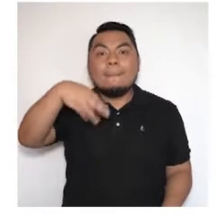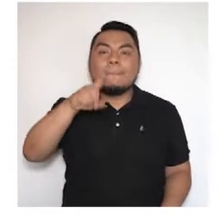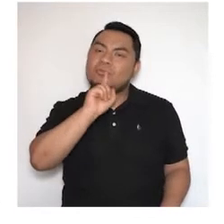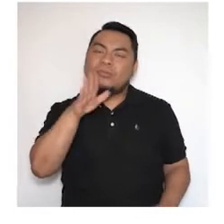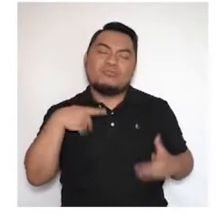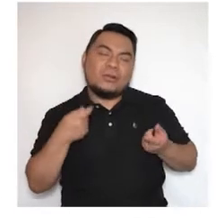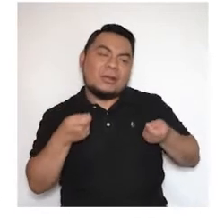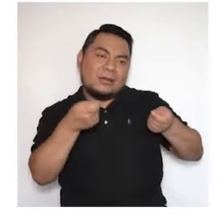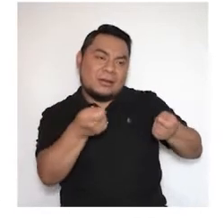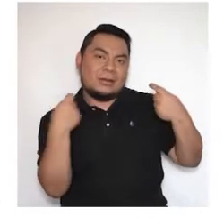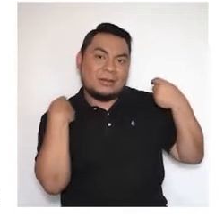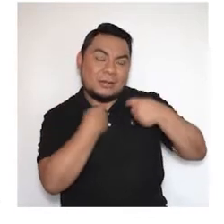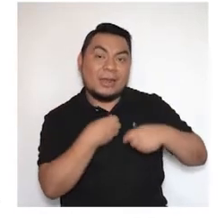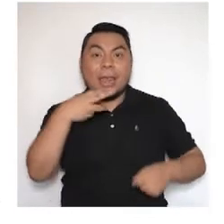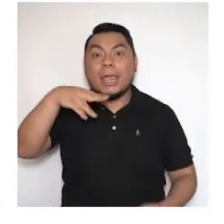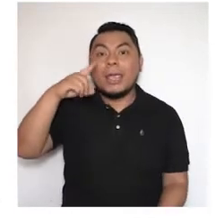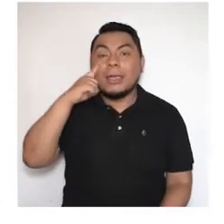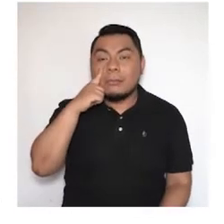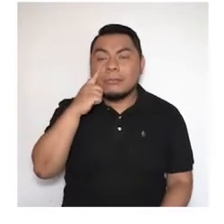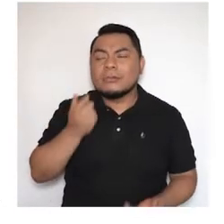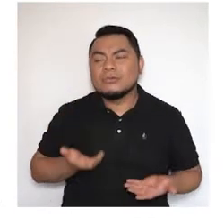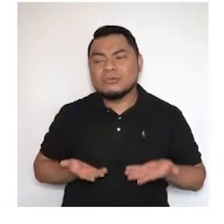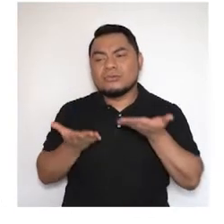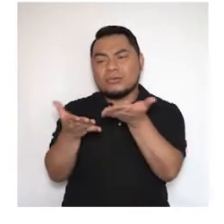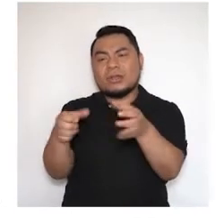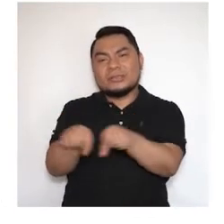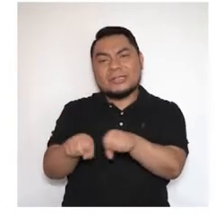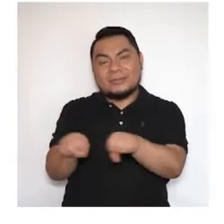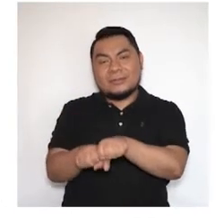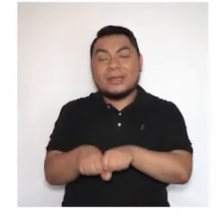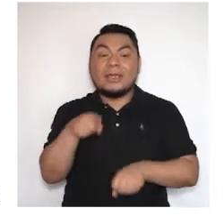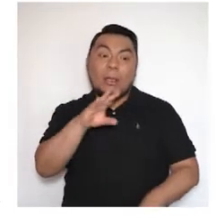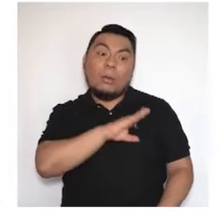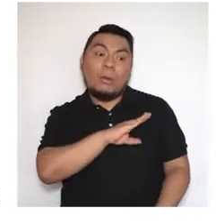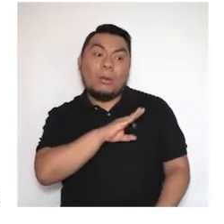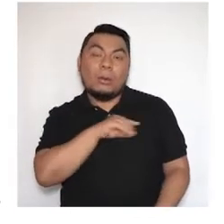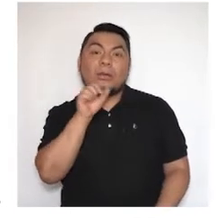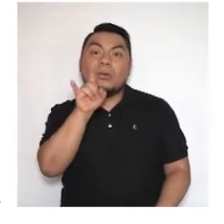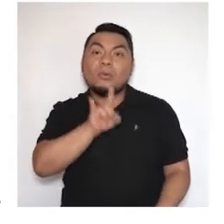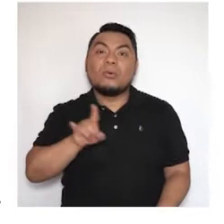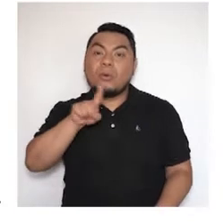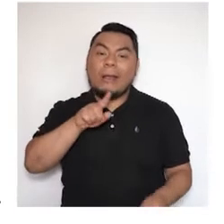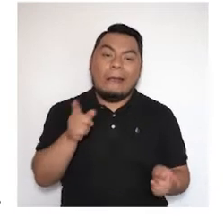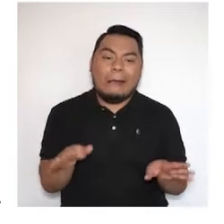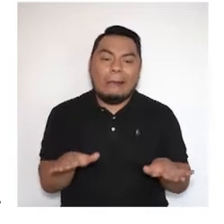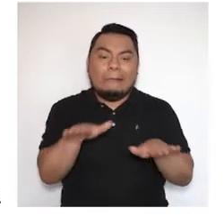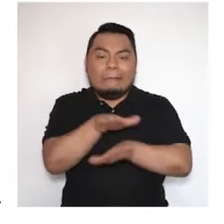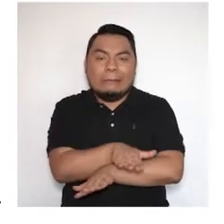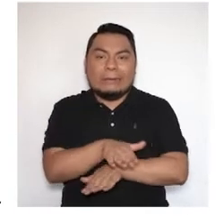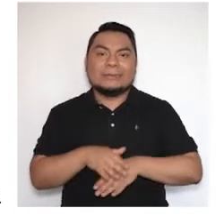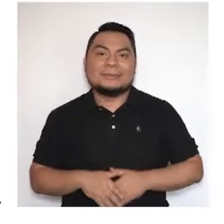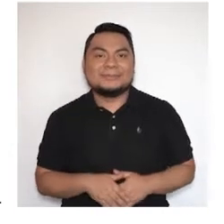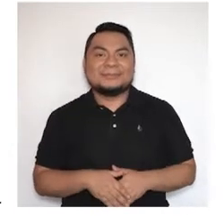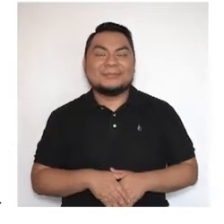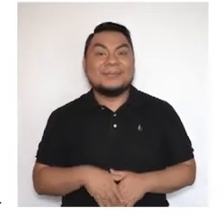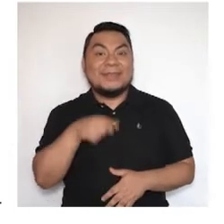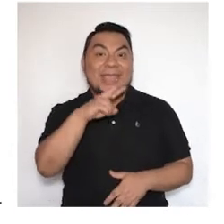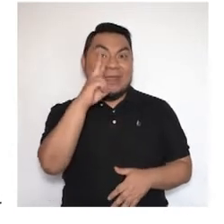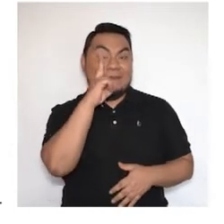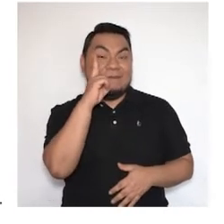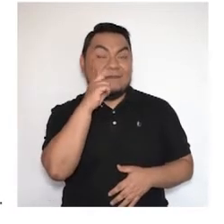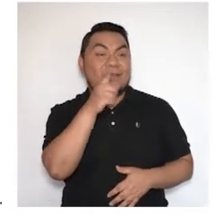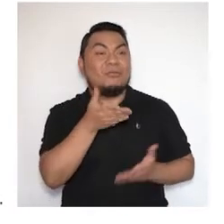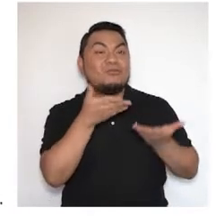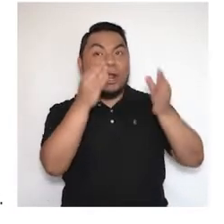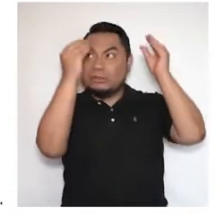pude poner. Al miércoles le doy los zapatos que el jueves los usa al revés. Al viernes le pongo